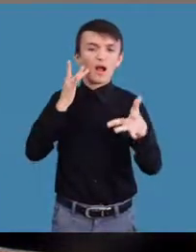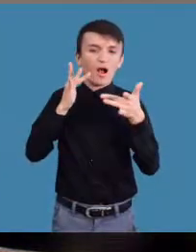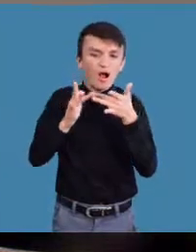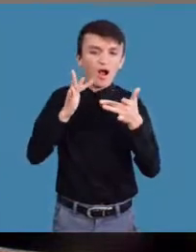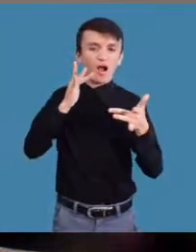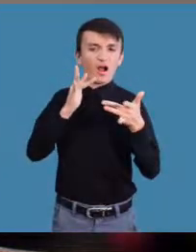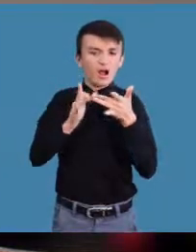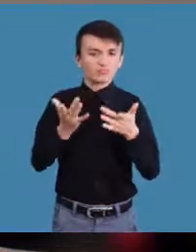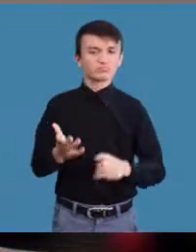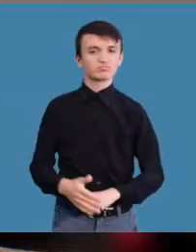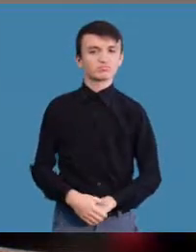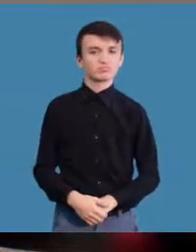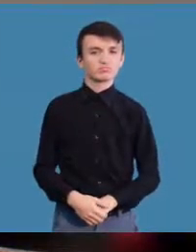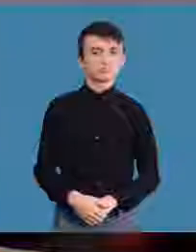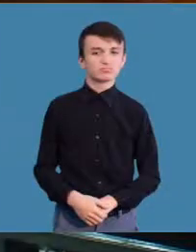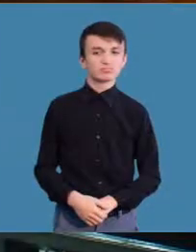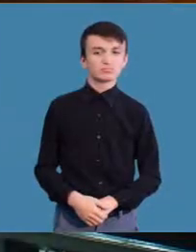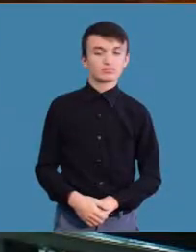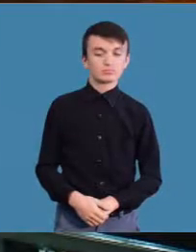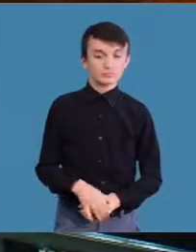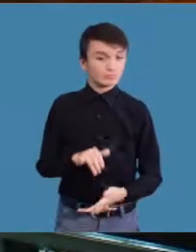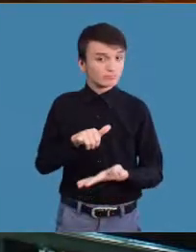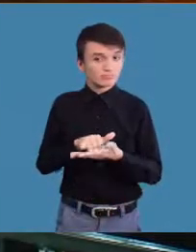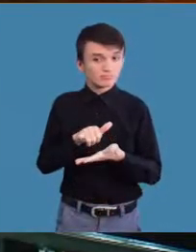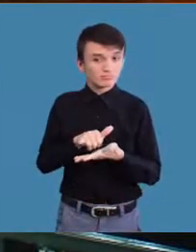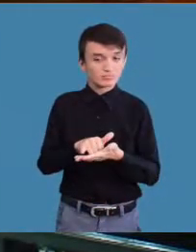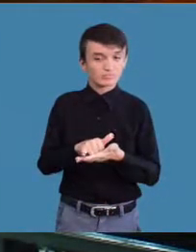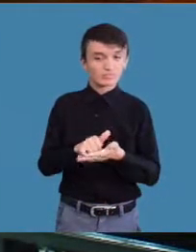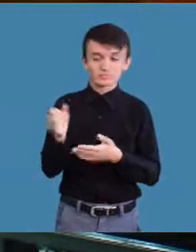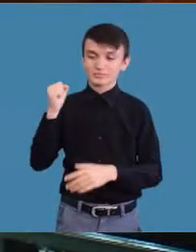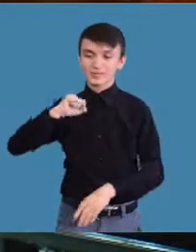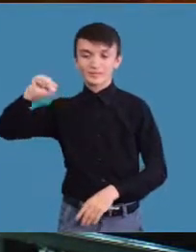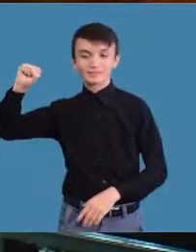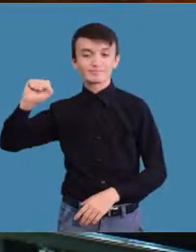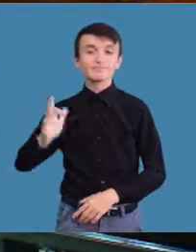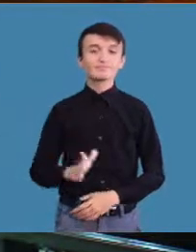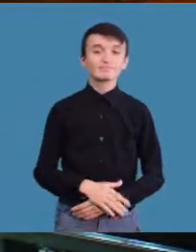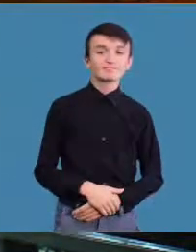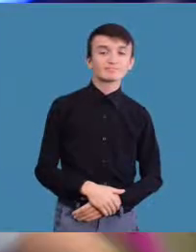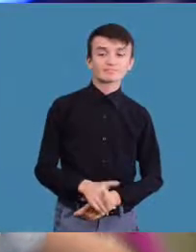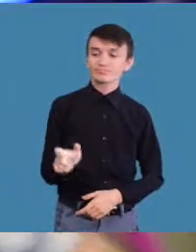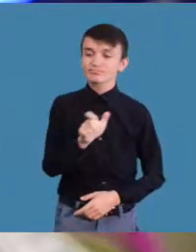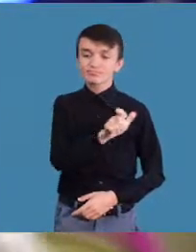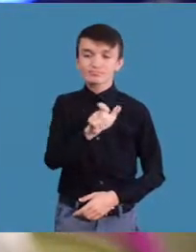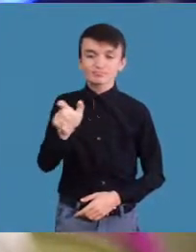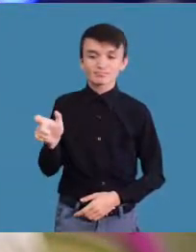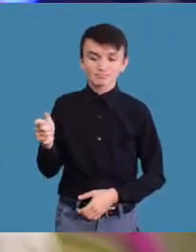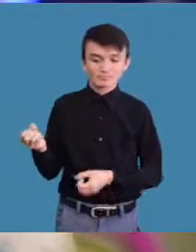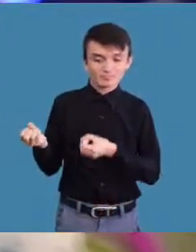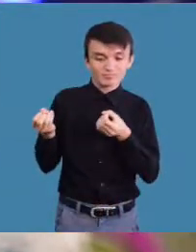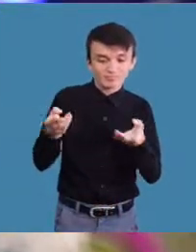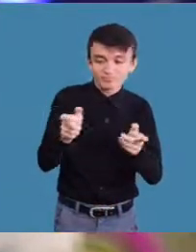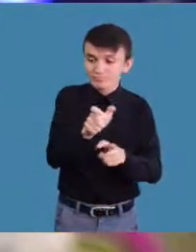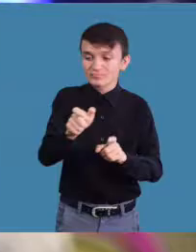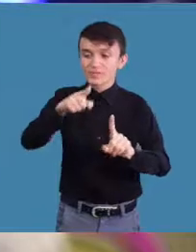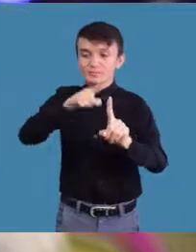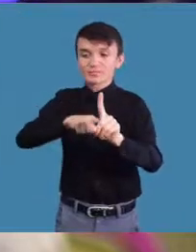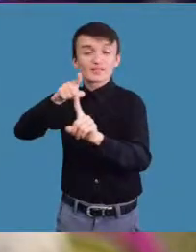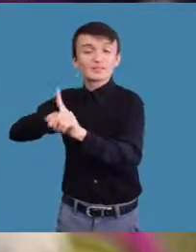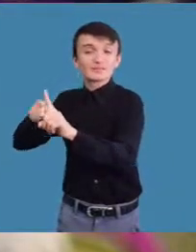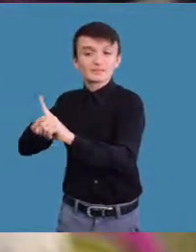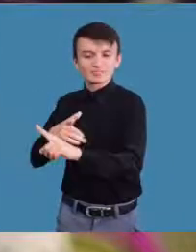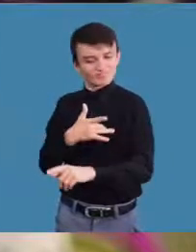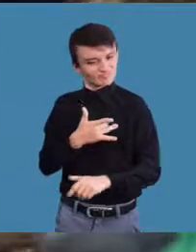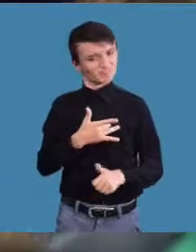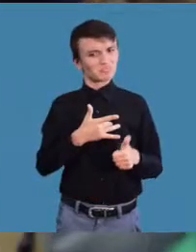a tiempo la factura en EDEC y por eso somos ganadores. Cuando la EDEC premia a sus clientes,